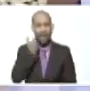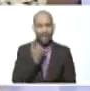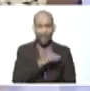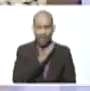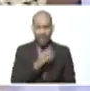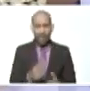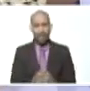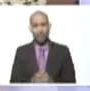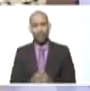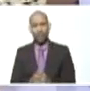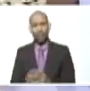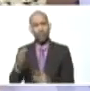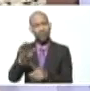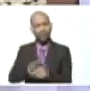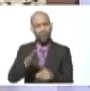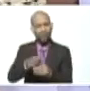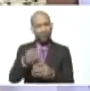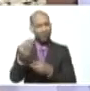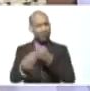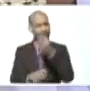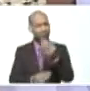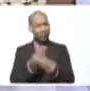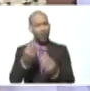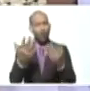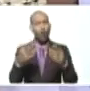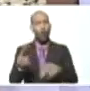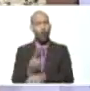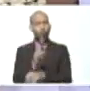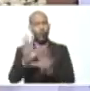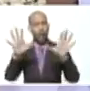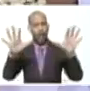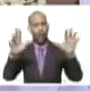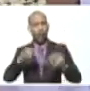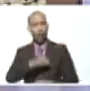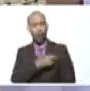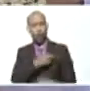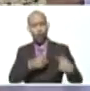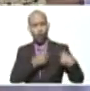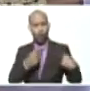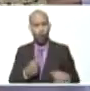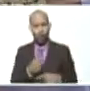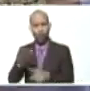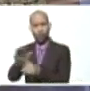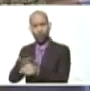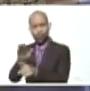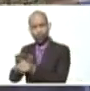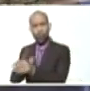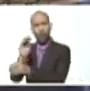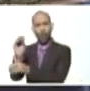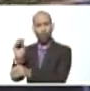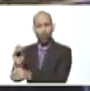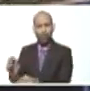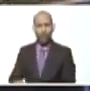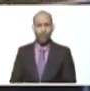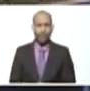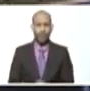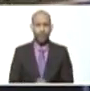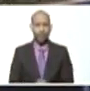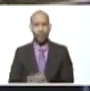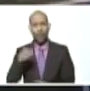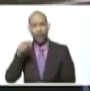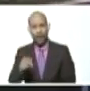La ternura consiste en utilizar las manos y el corazón para acariciar al otro, para cuidarlo. Que